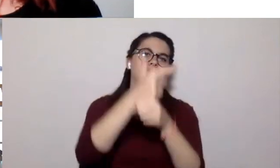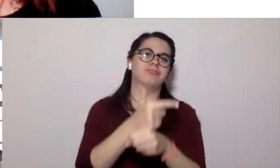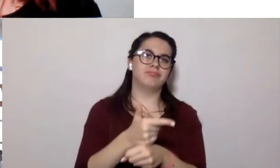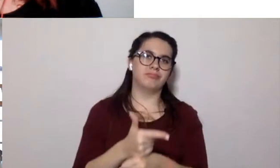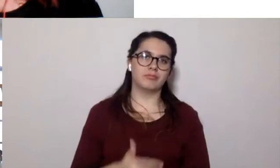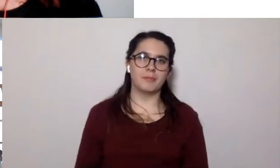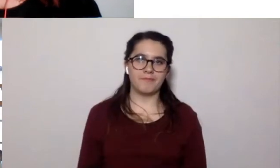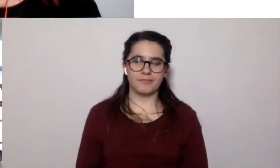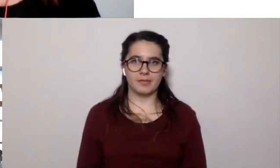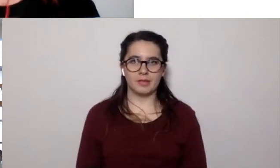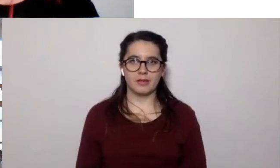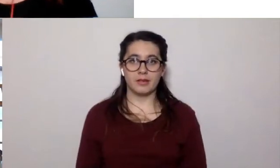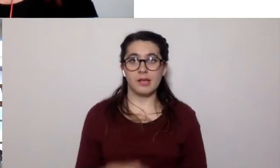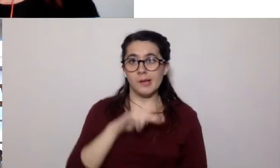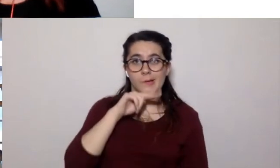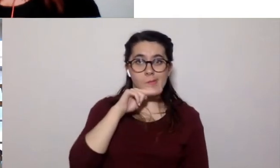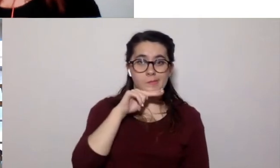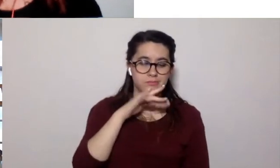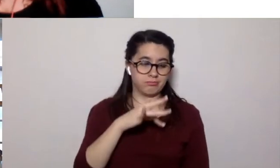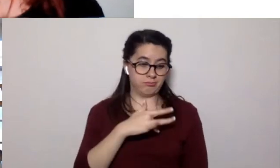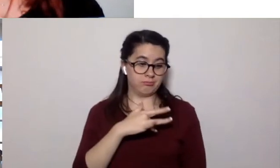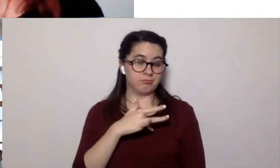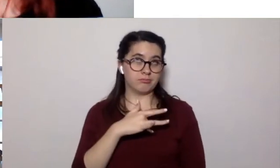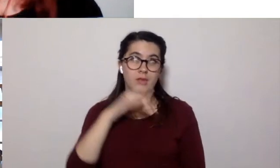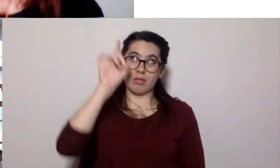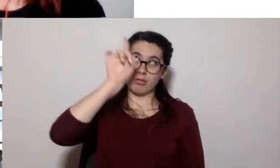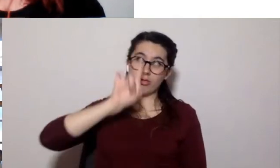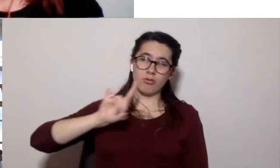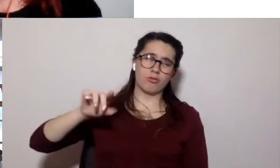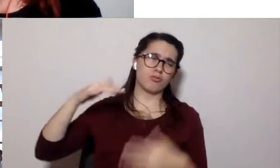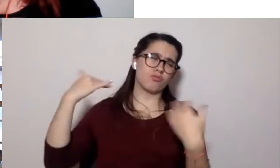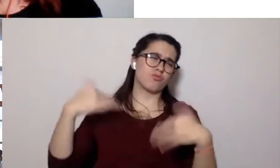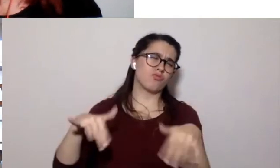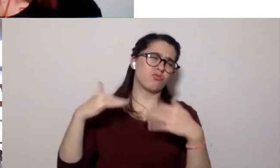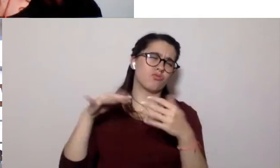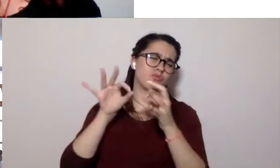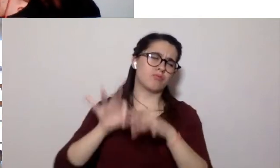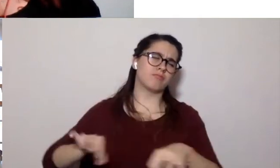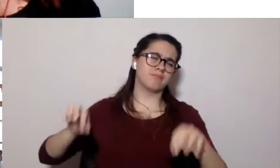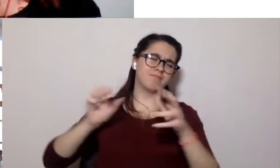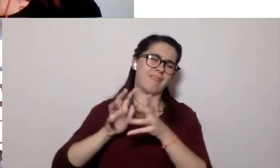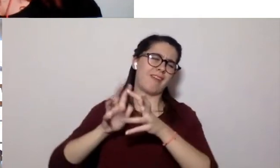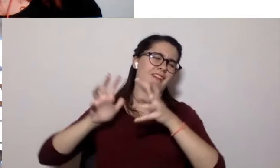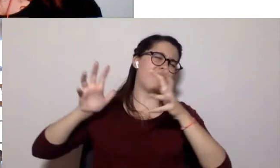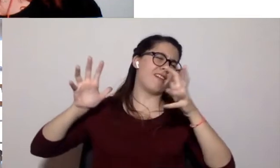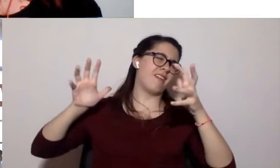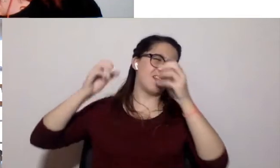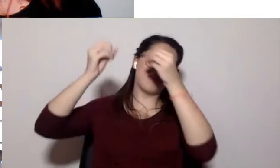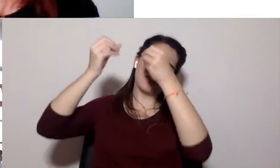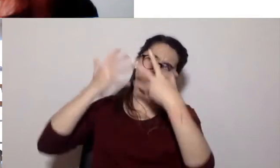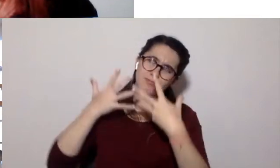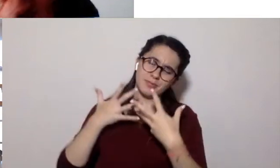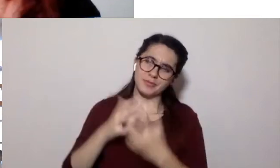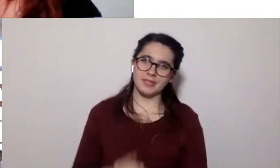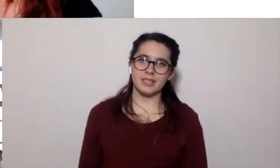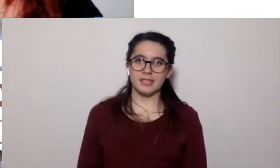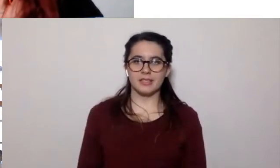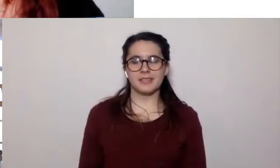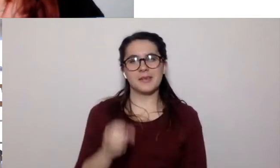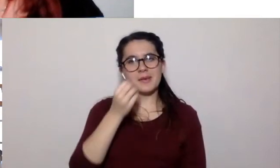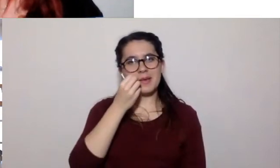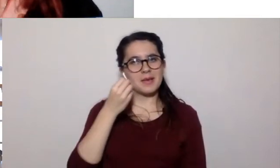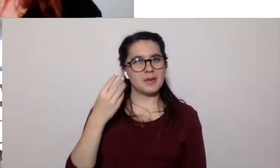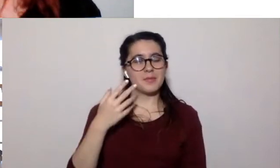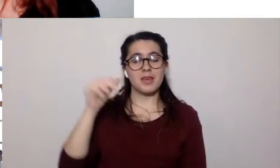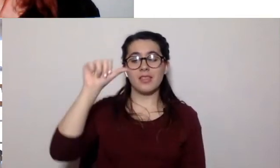Ni por eso, ni porque lata tu corazón. Dios es grandísimo y de veras que, padre, el haberlas tenido aquí,